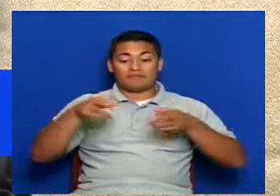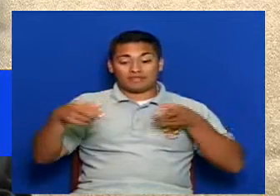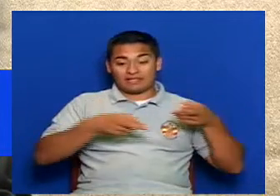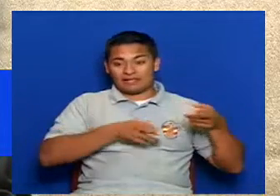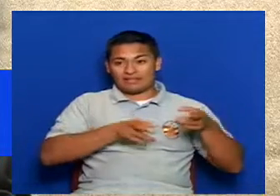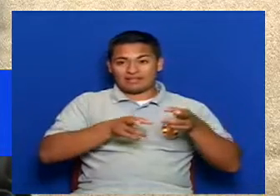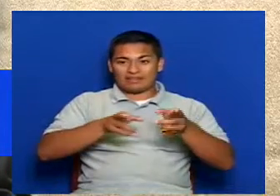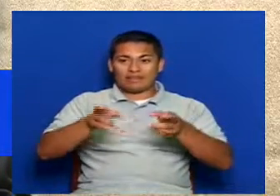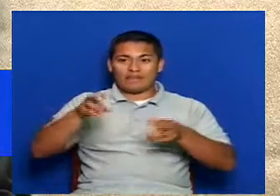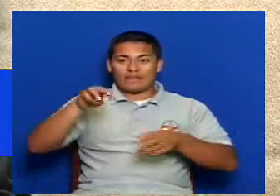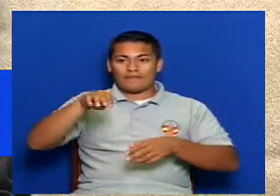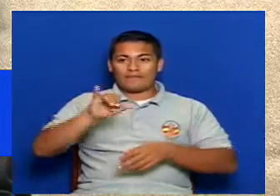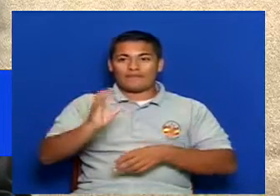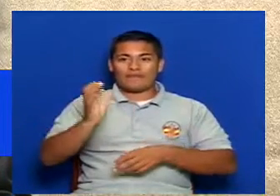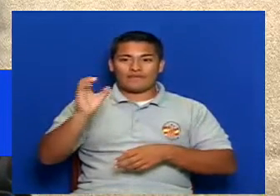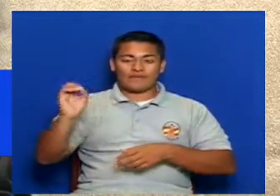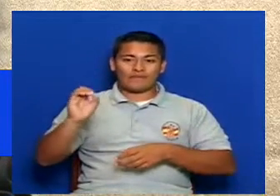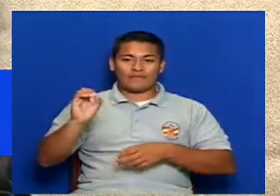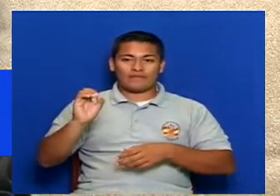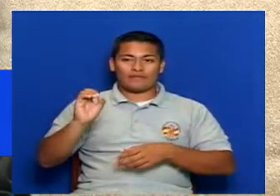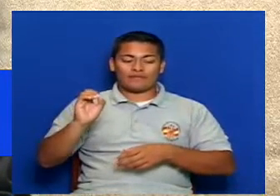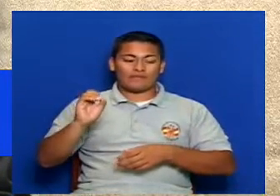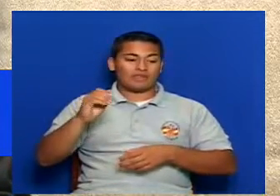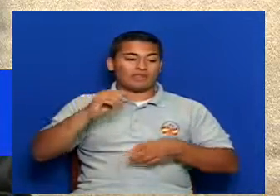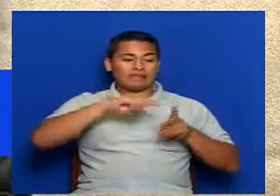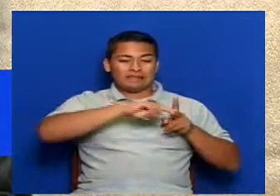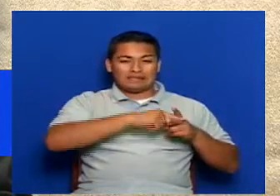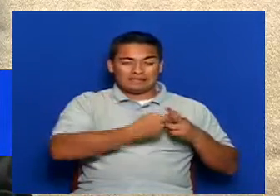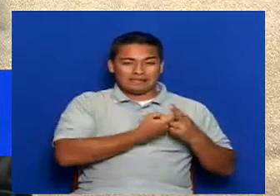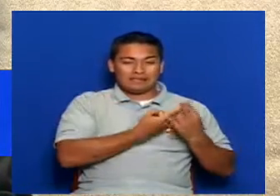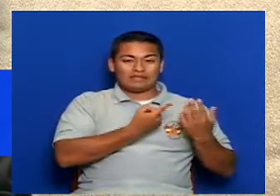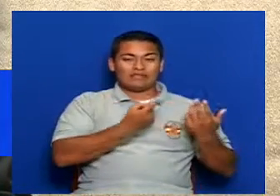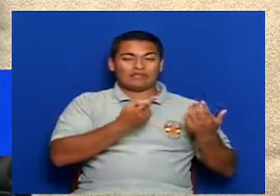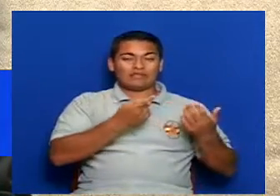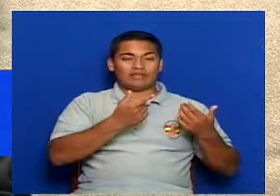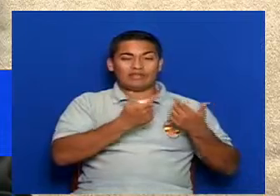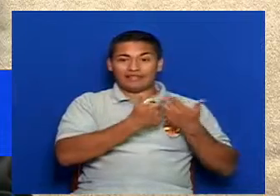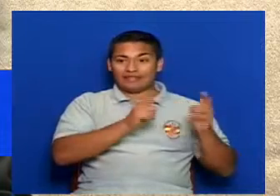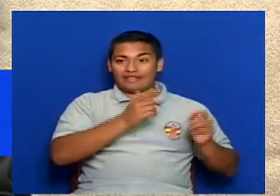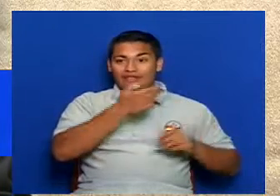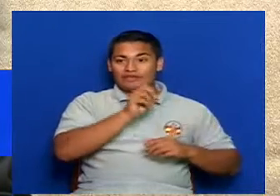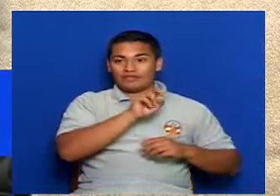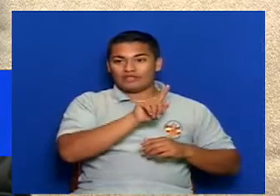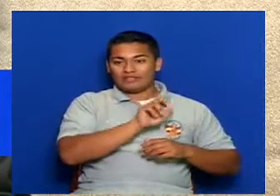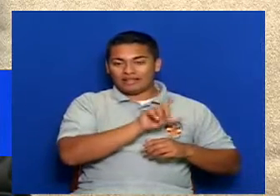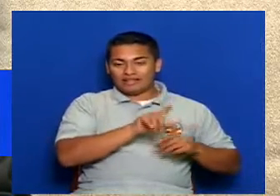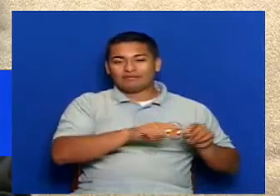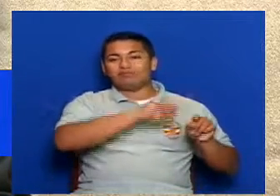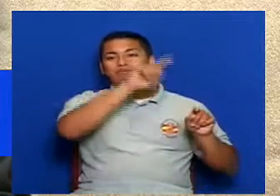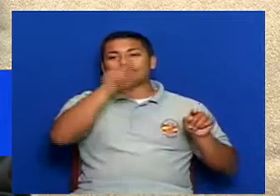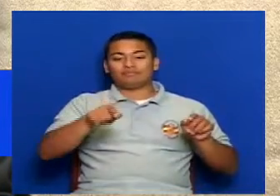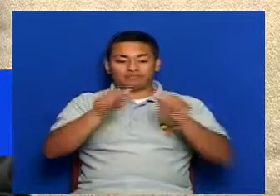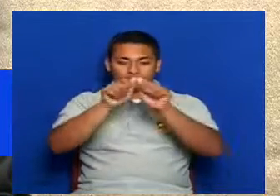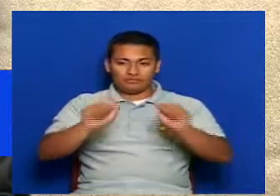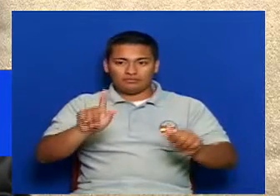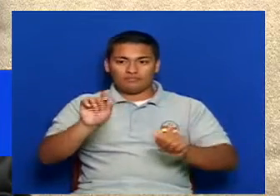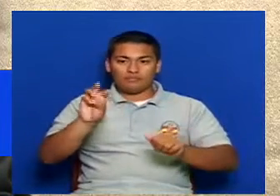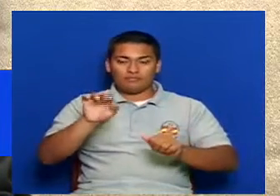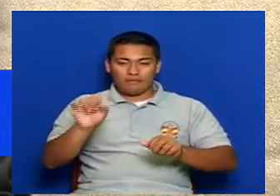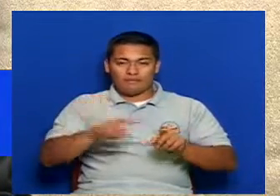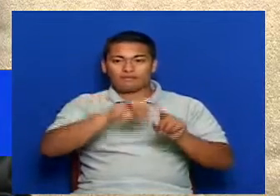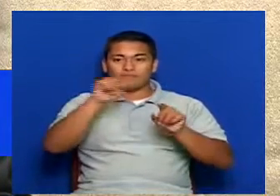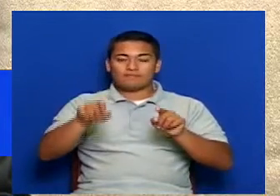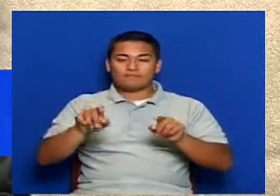que te cubre desde su nacimiento una libertad chontales sampedro el logo de otro municipio santo tomás chontales villasandino el chila